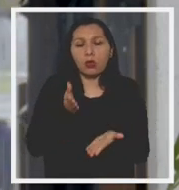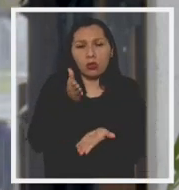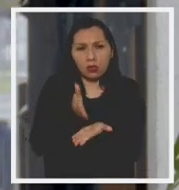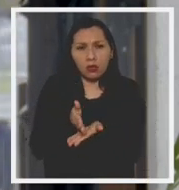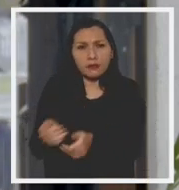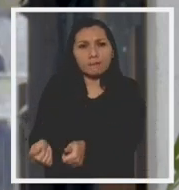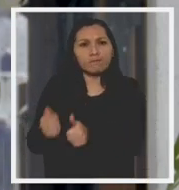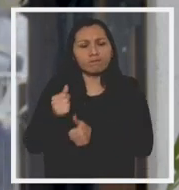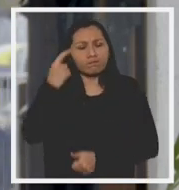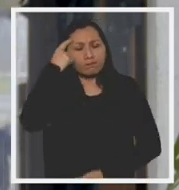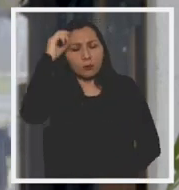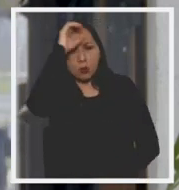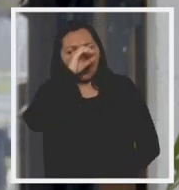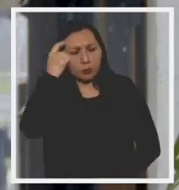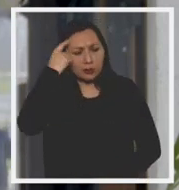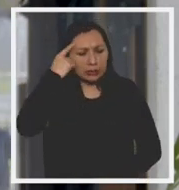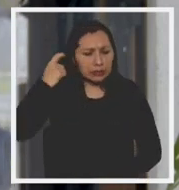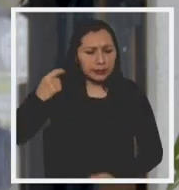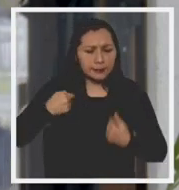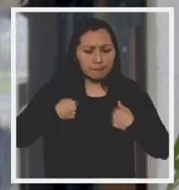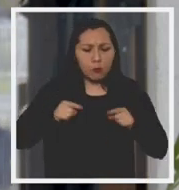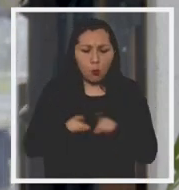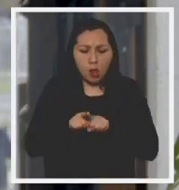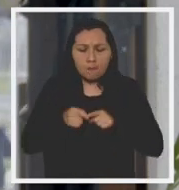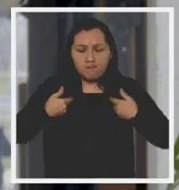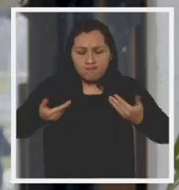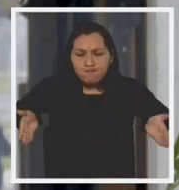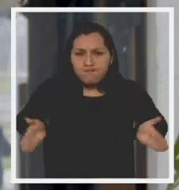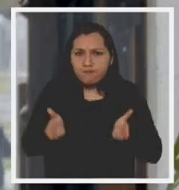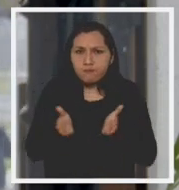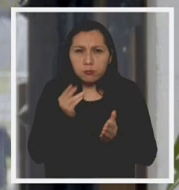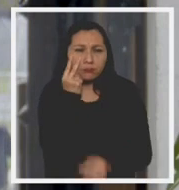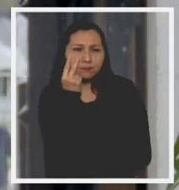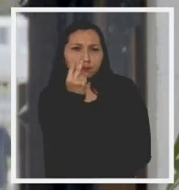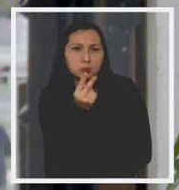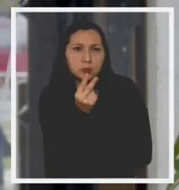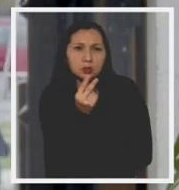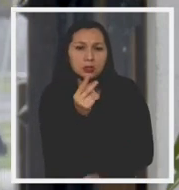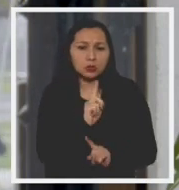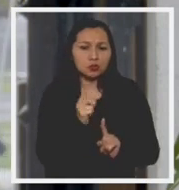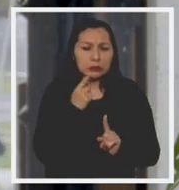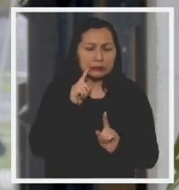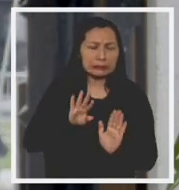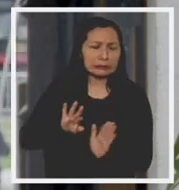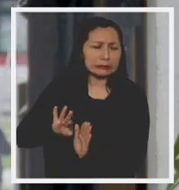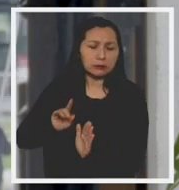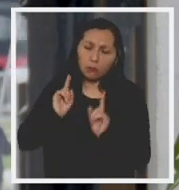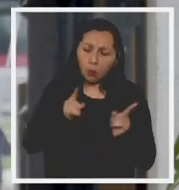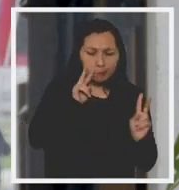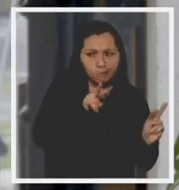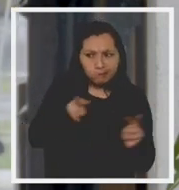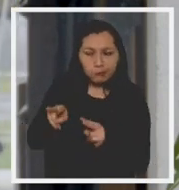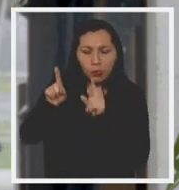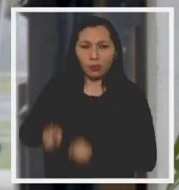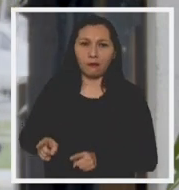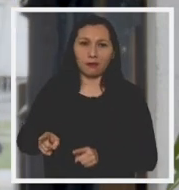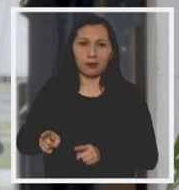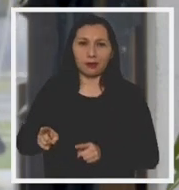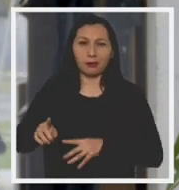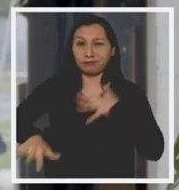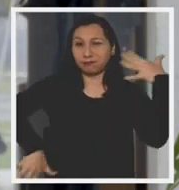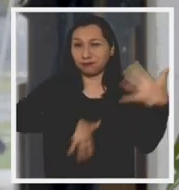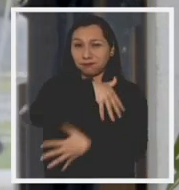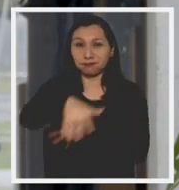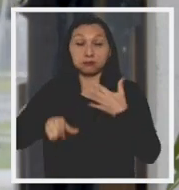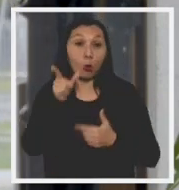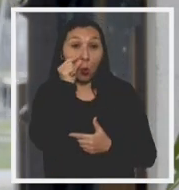debe desafiar nuestros puntos de vista y empujarnos a mirar lo que no queremos ver. El estallido